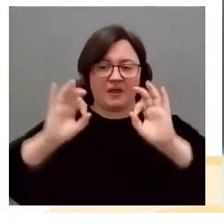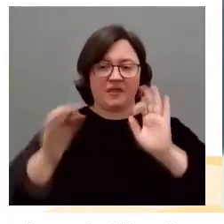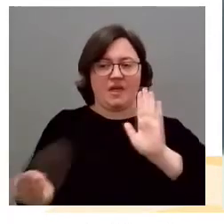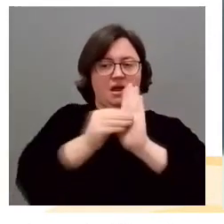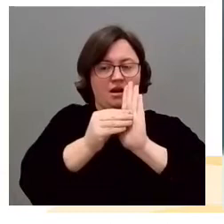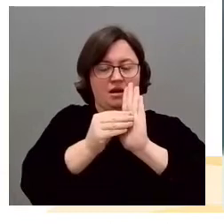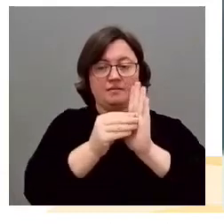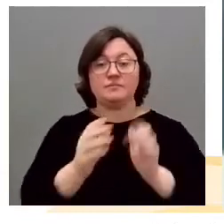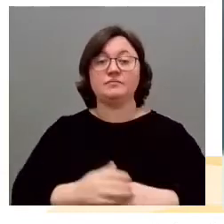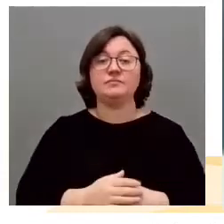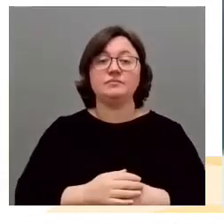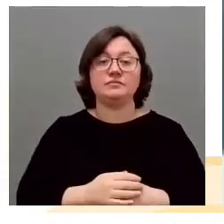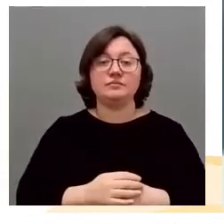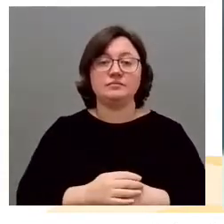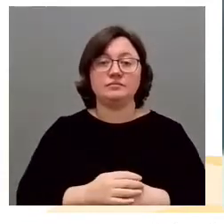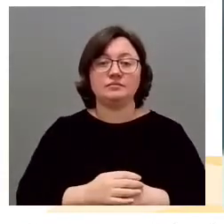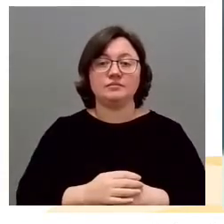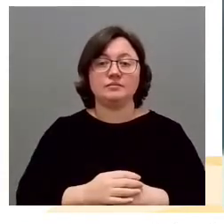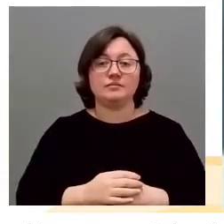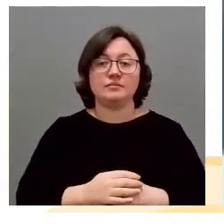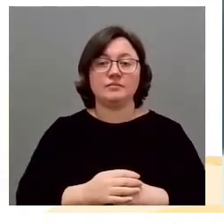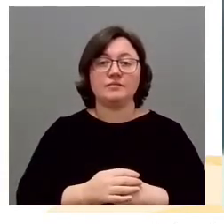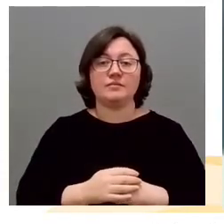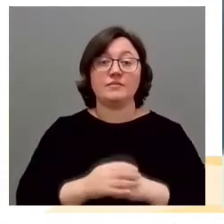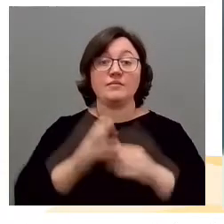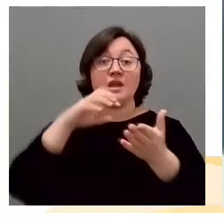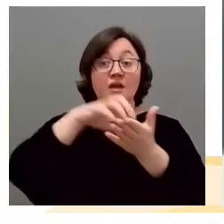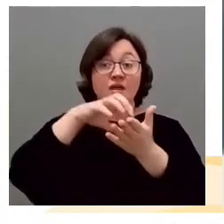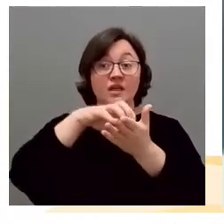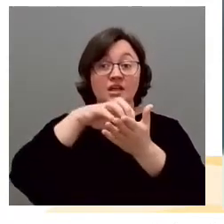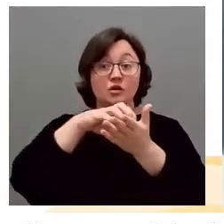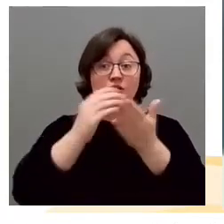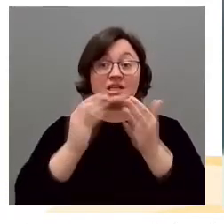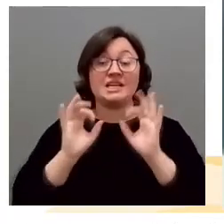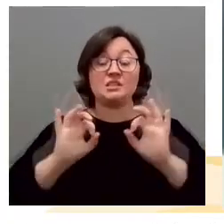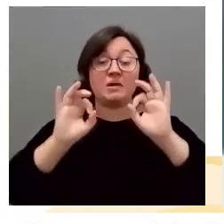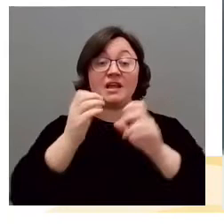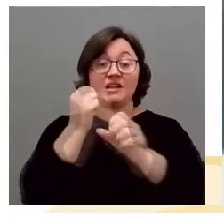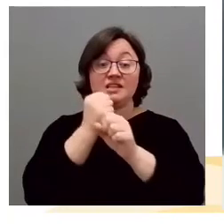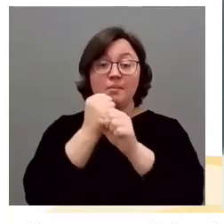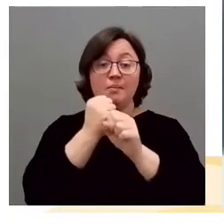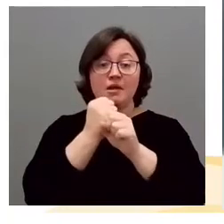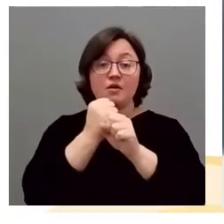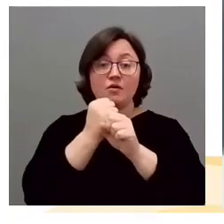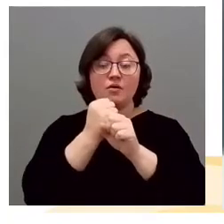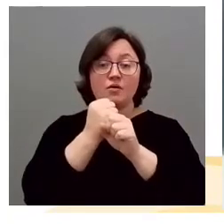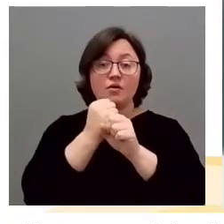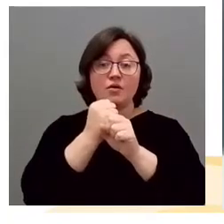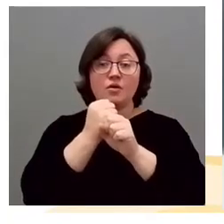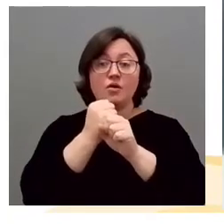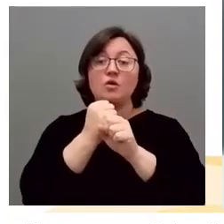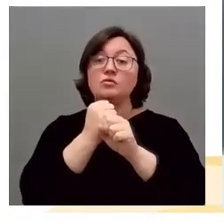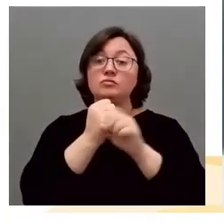Considerar a los centros especiales de empleo como parte